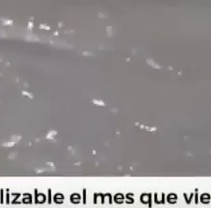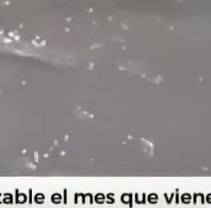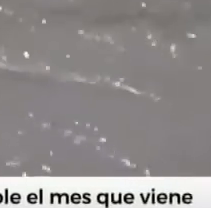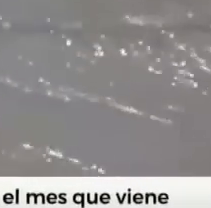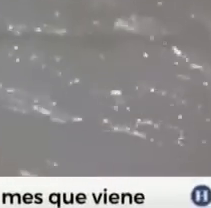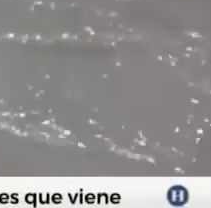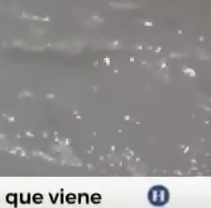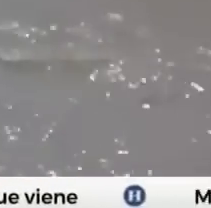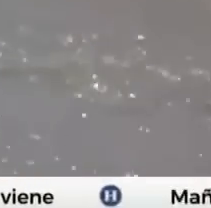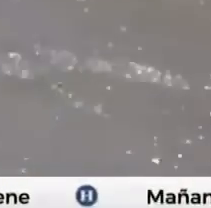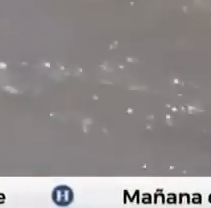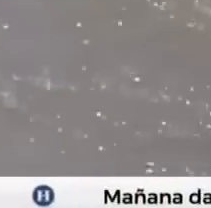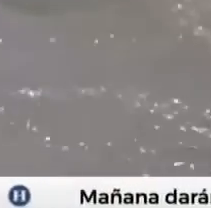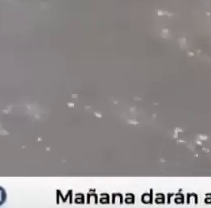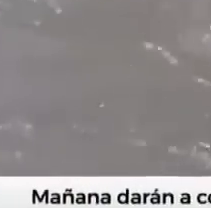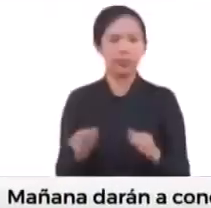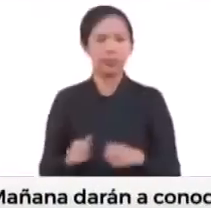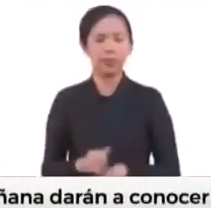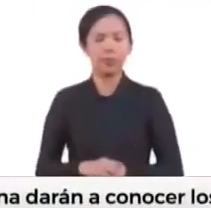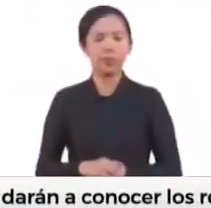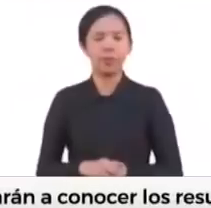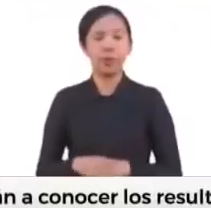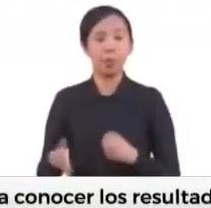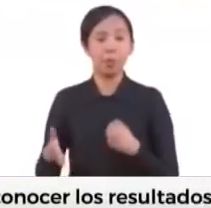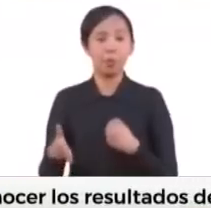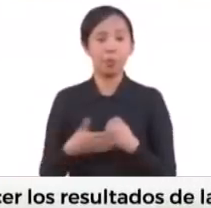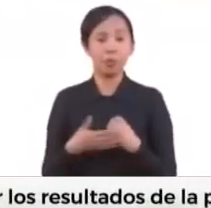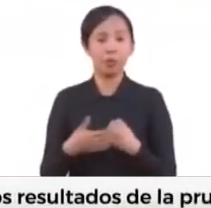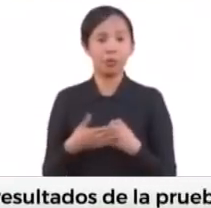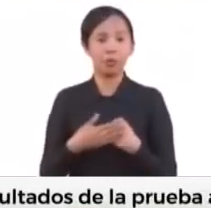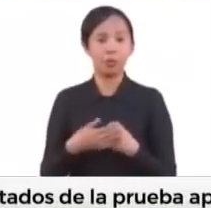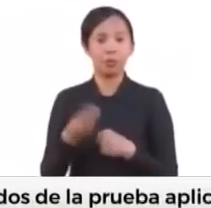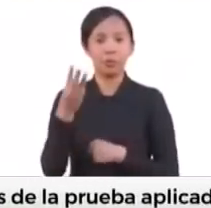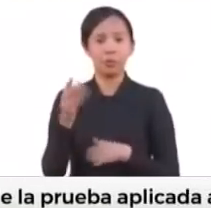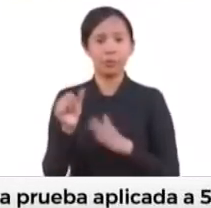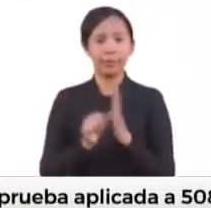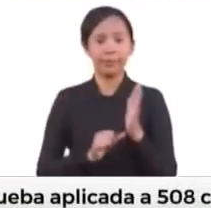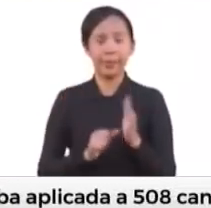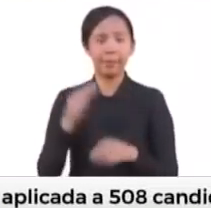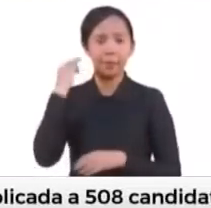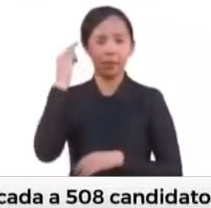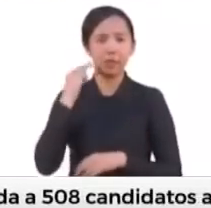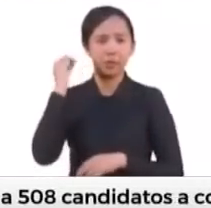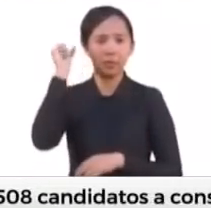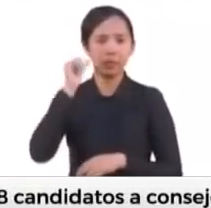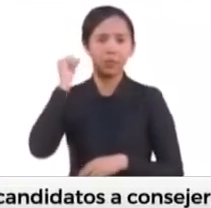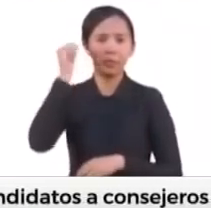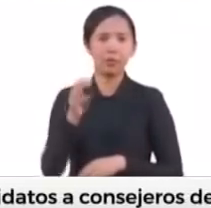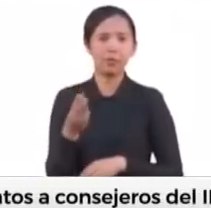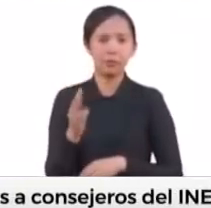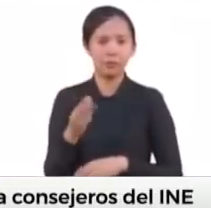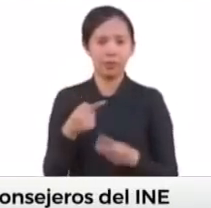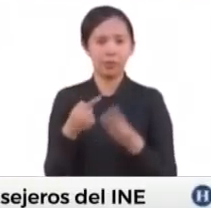Cutzamala está en condiciones críticas. Los próximos tres meses, marzo, abril, mayo por lo